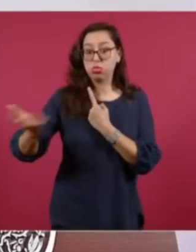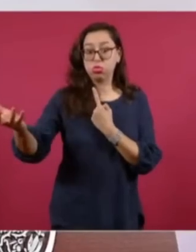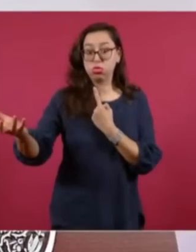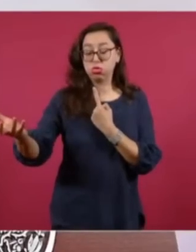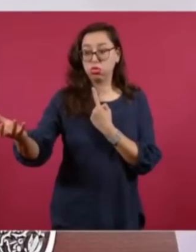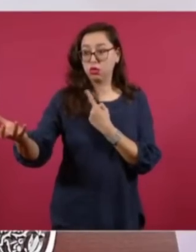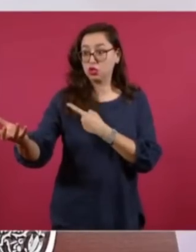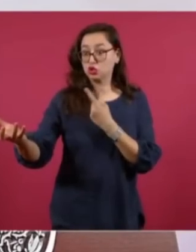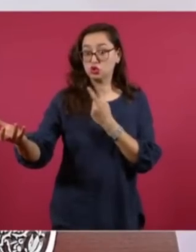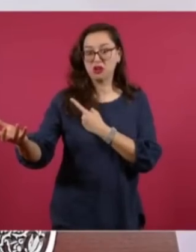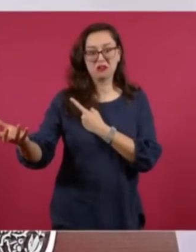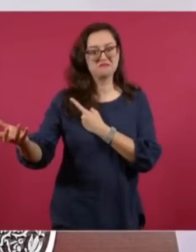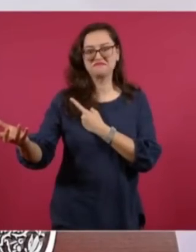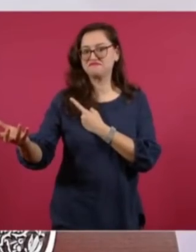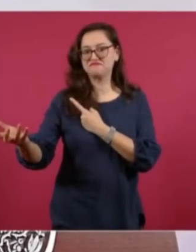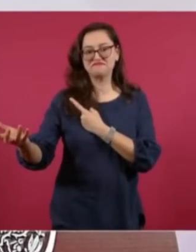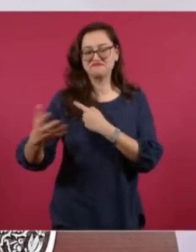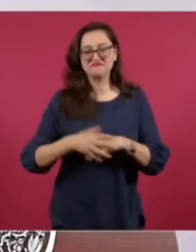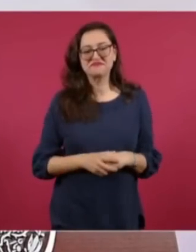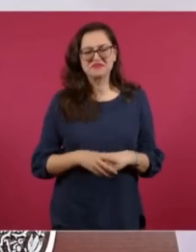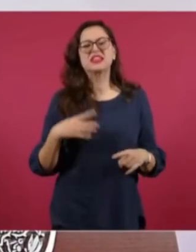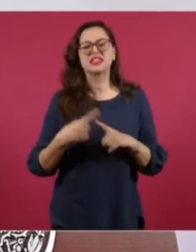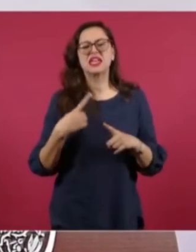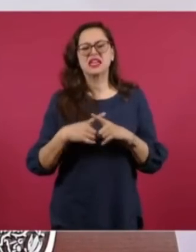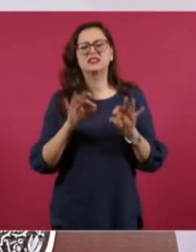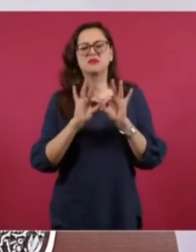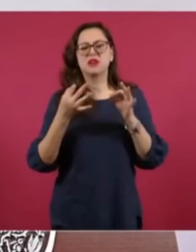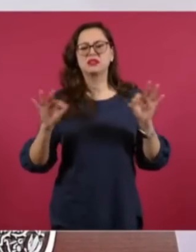pueblo todo, sin el pueblo nada.